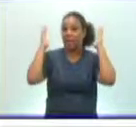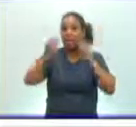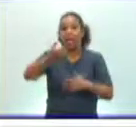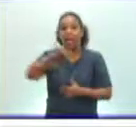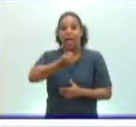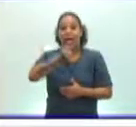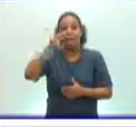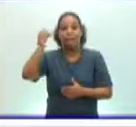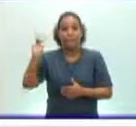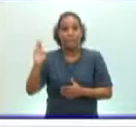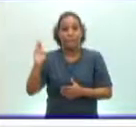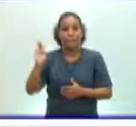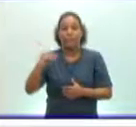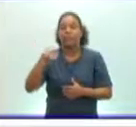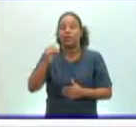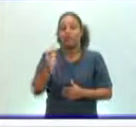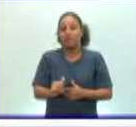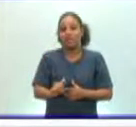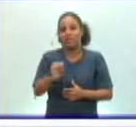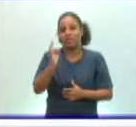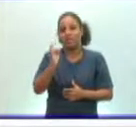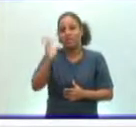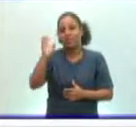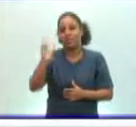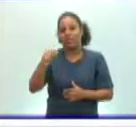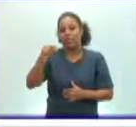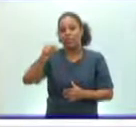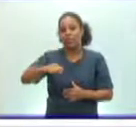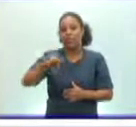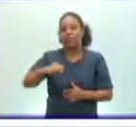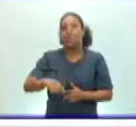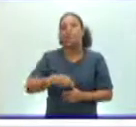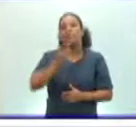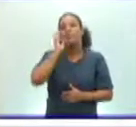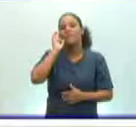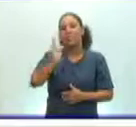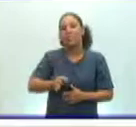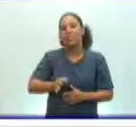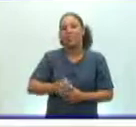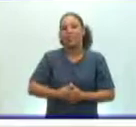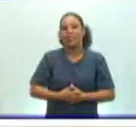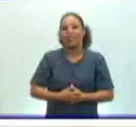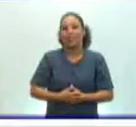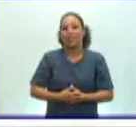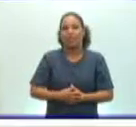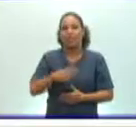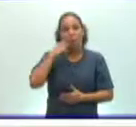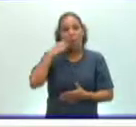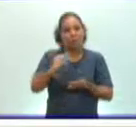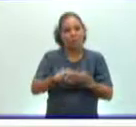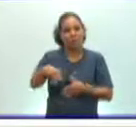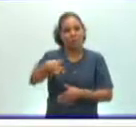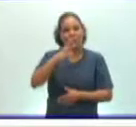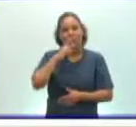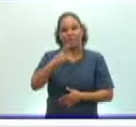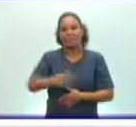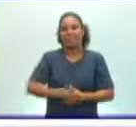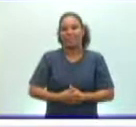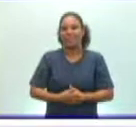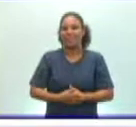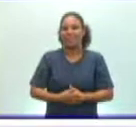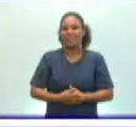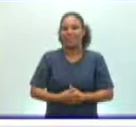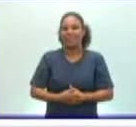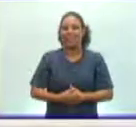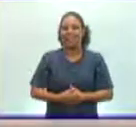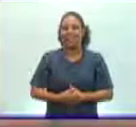FE. Entonces esta proposición es verdadera. Verifica tu respuesta.